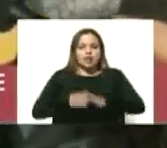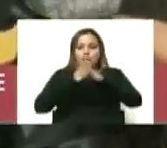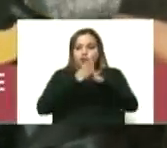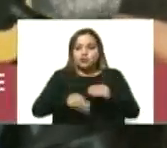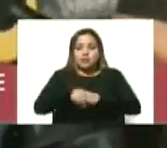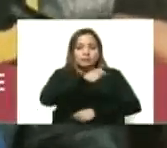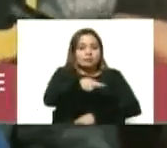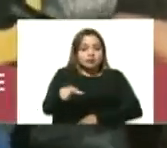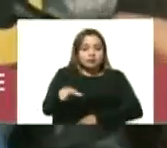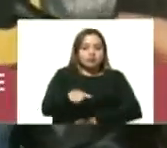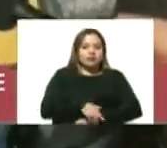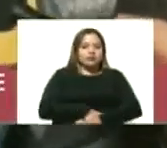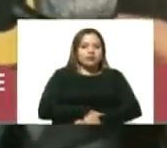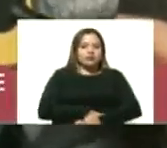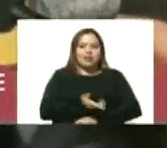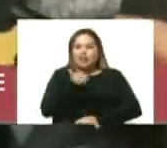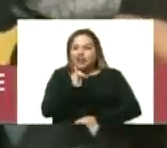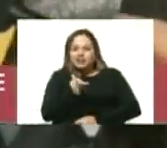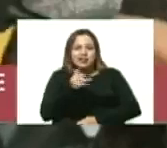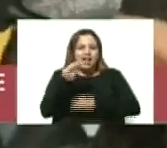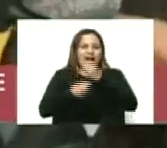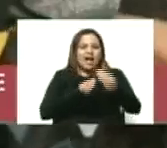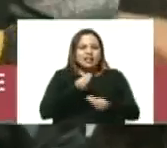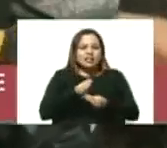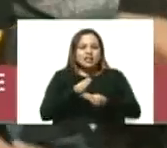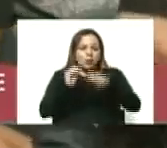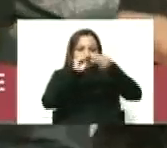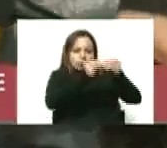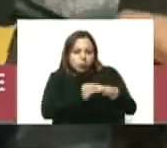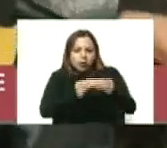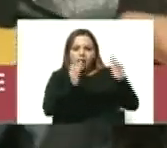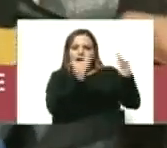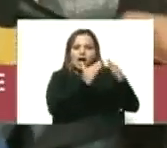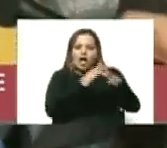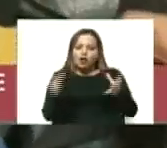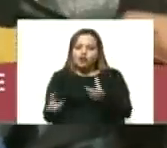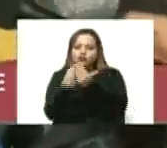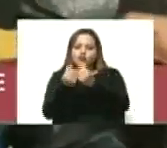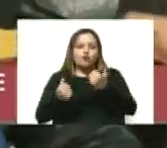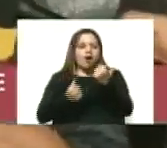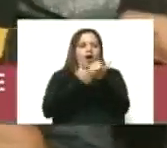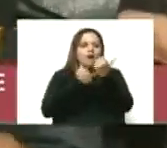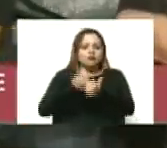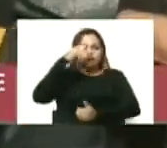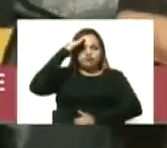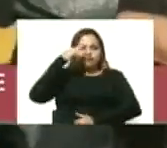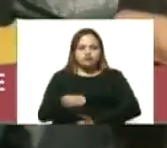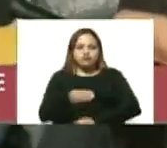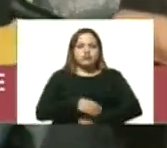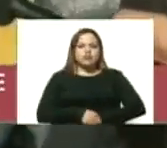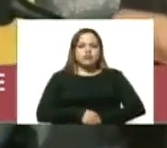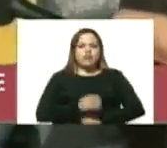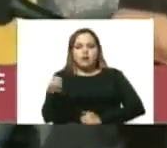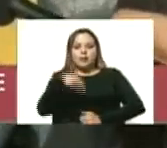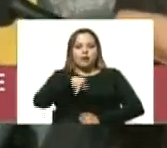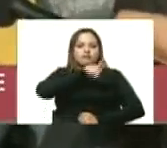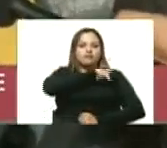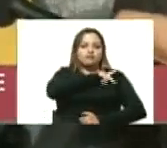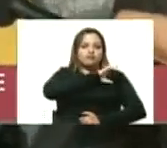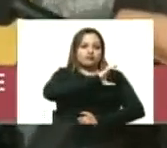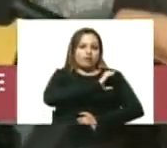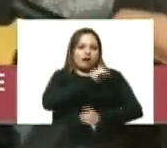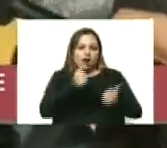a todos los ciudadanos que están haciendo mantenimiento a sus casas con el apoyo de la Fuerza Armada, con el apoyo de Protección Civil, y